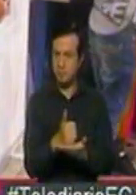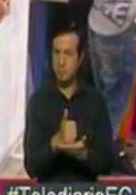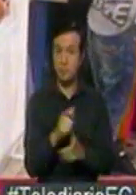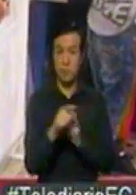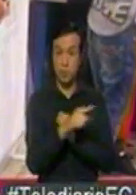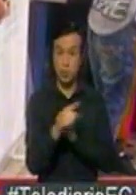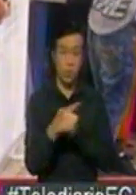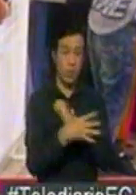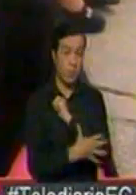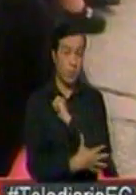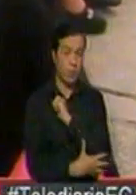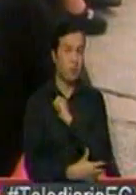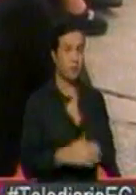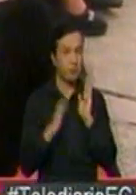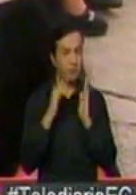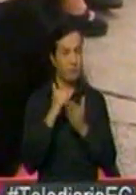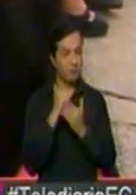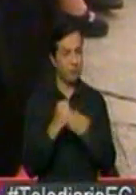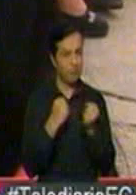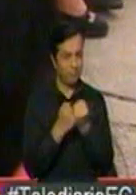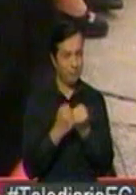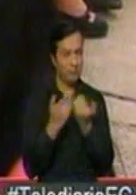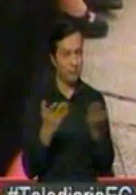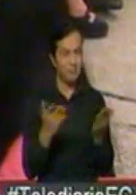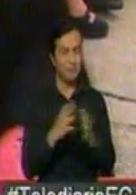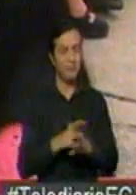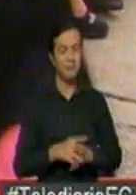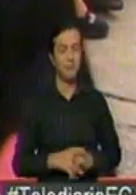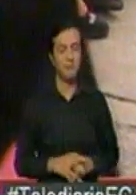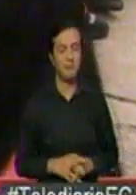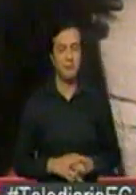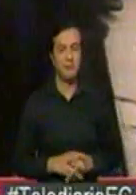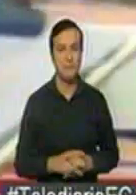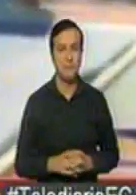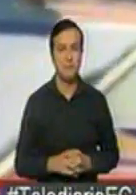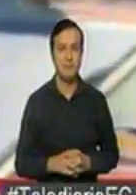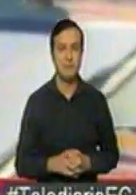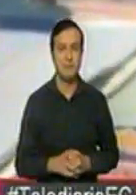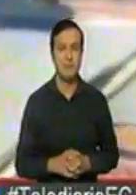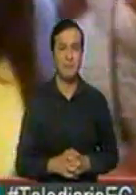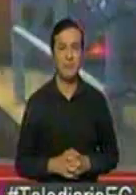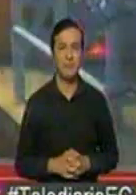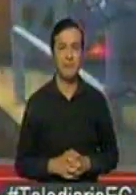a quienes más lo necesitan. María Elena Vaca, Medios Públicos.